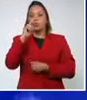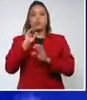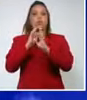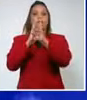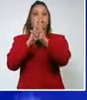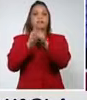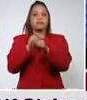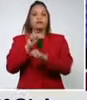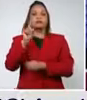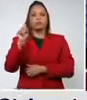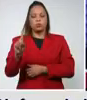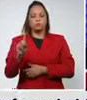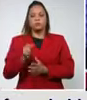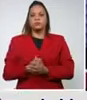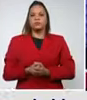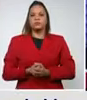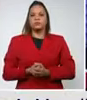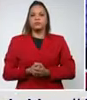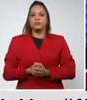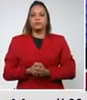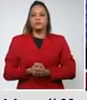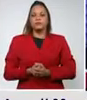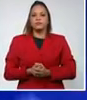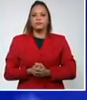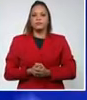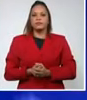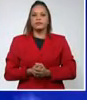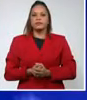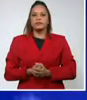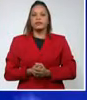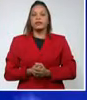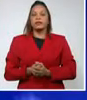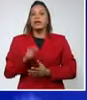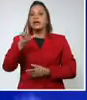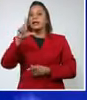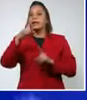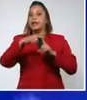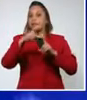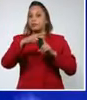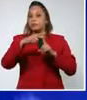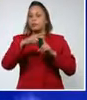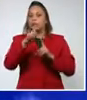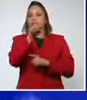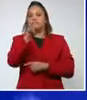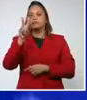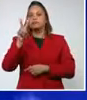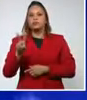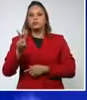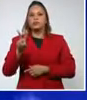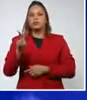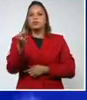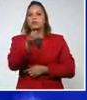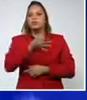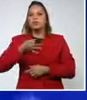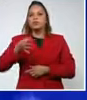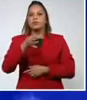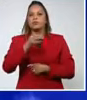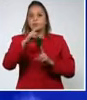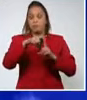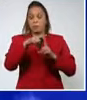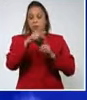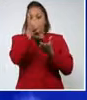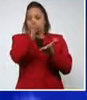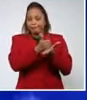uno. Las Tunas, 12 casos autóctonos, en el municipio de Las Tunas,